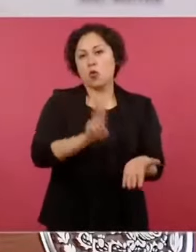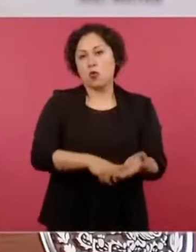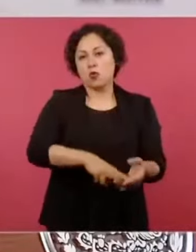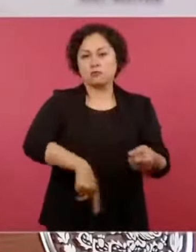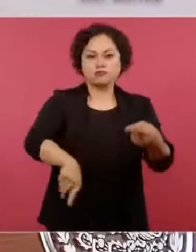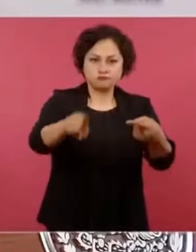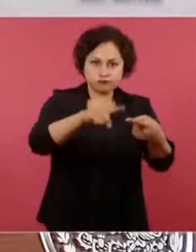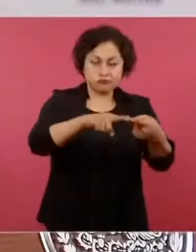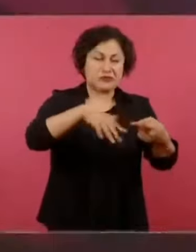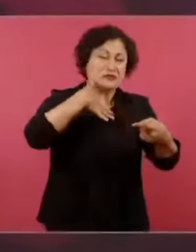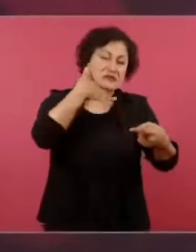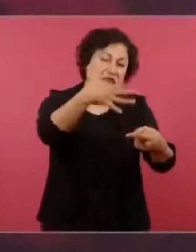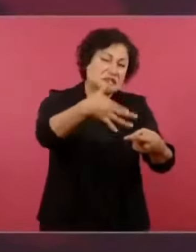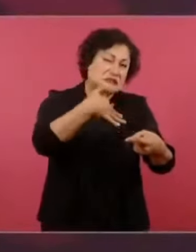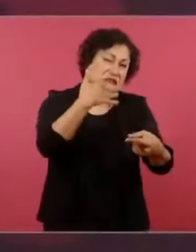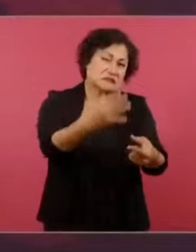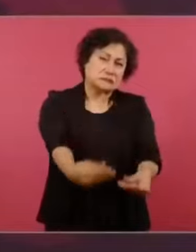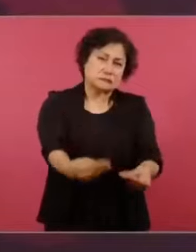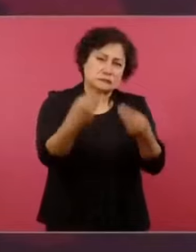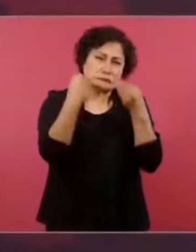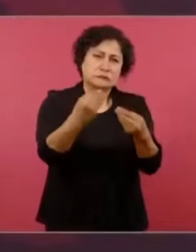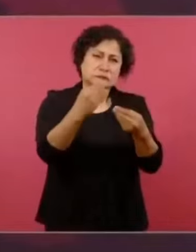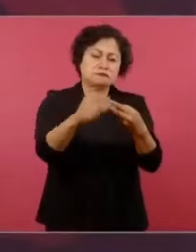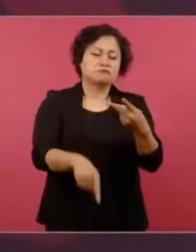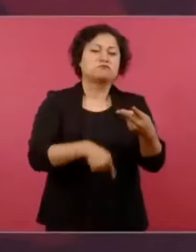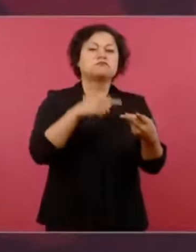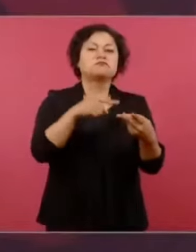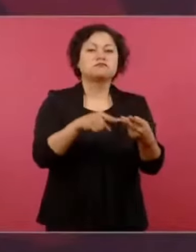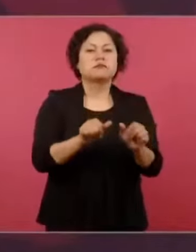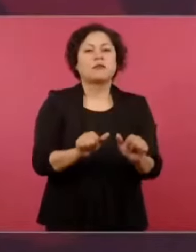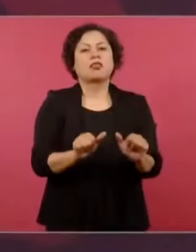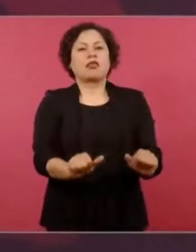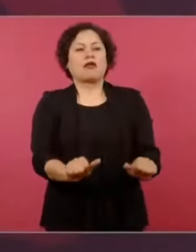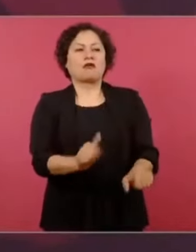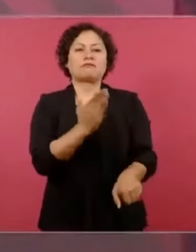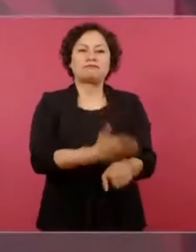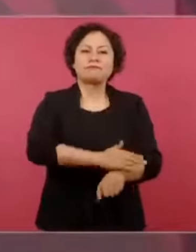muchísima corrupción y muchísima impunidad.